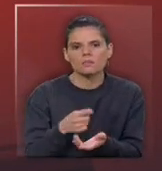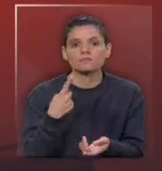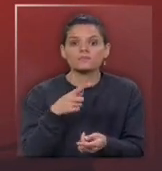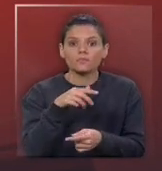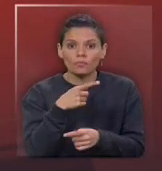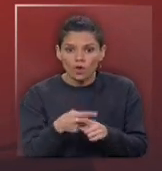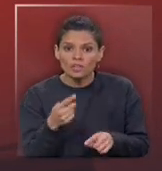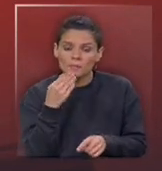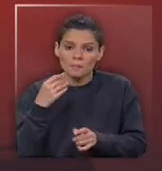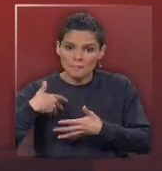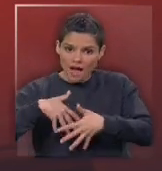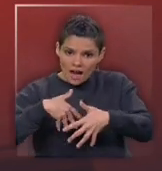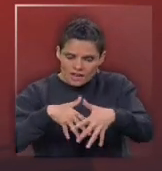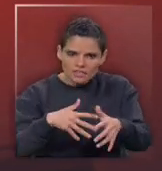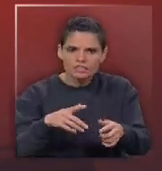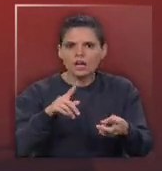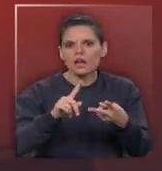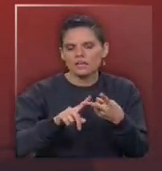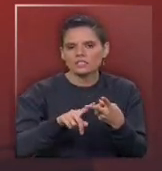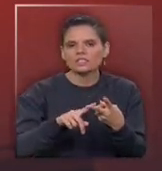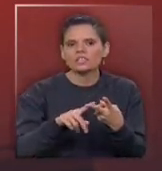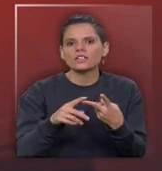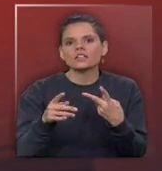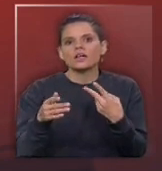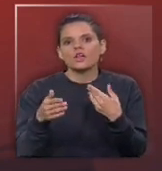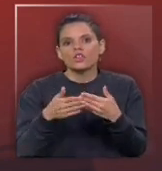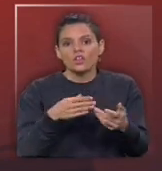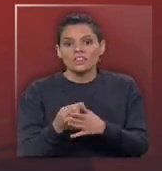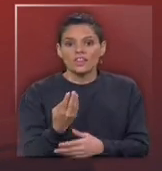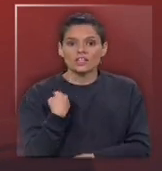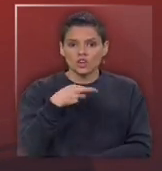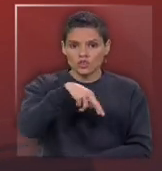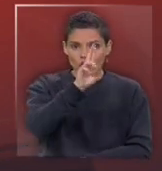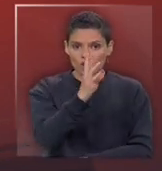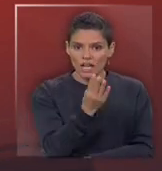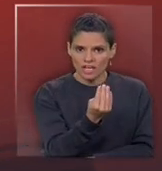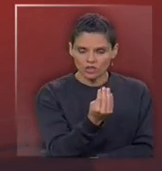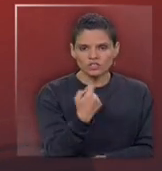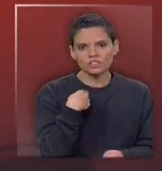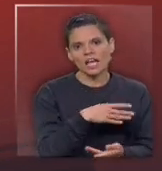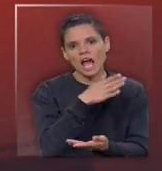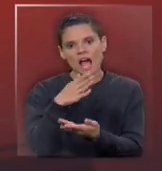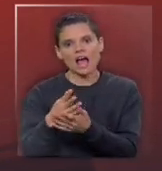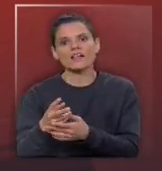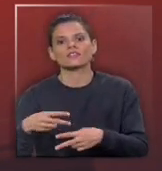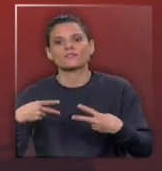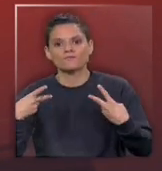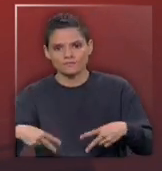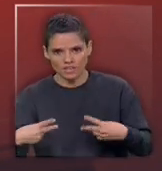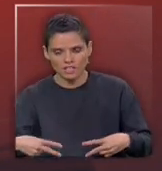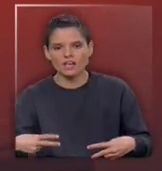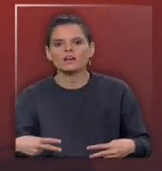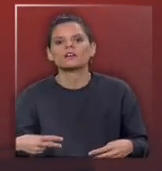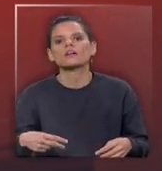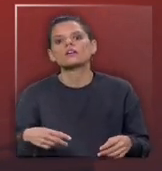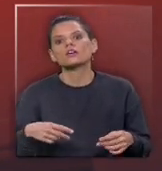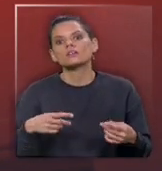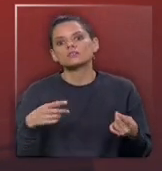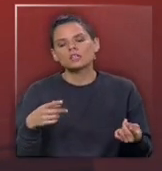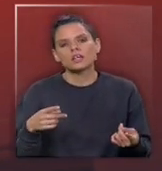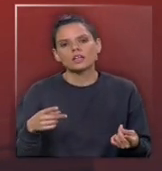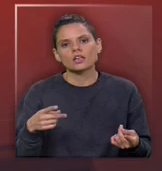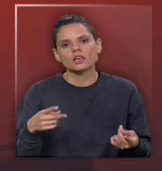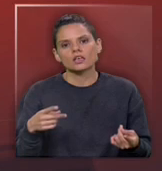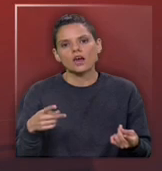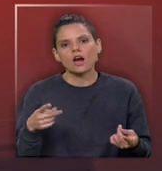multitudinaria marcha que cruzó desde el sector de 14 Norte a la ciudad de Viña del Mar y desembocó